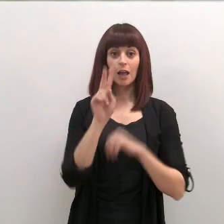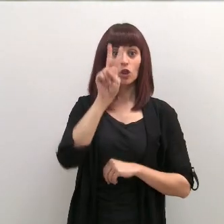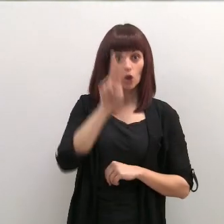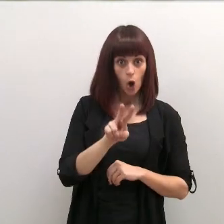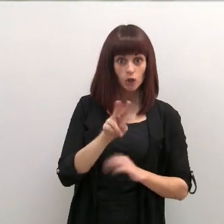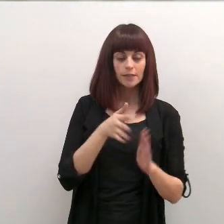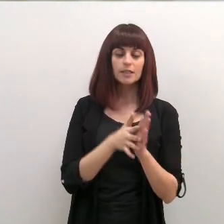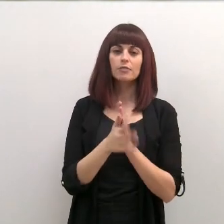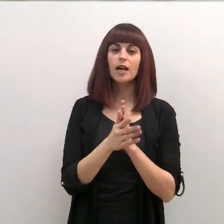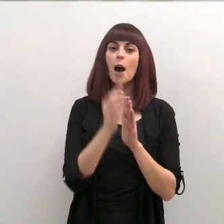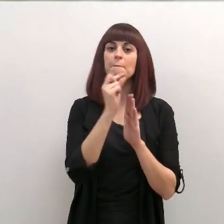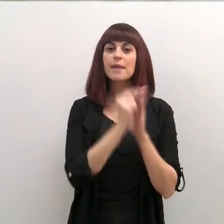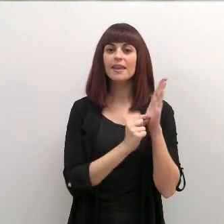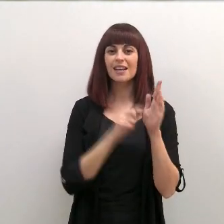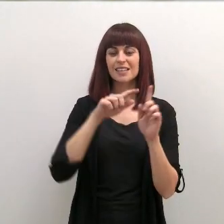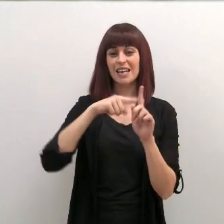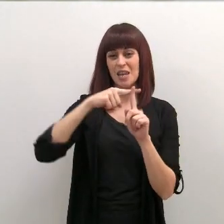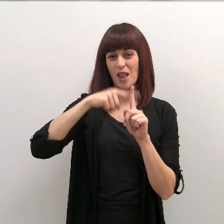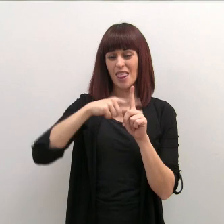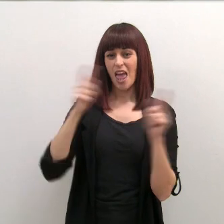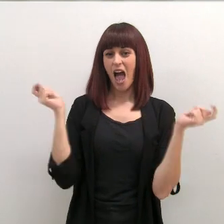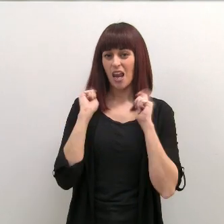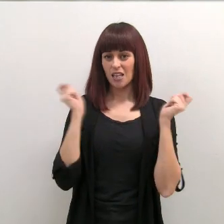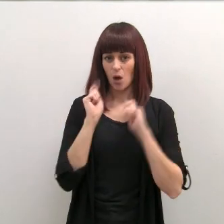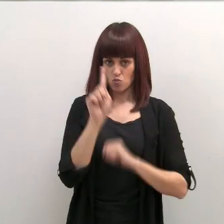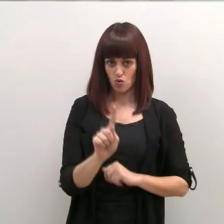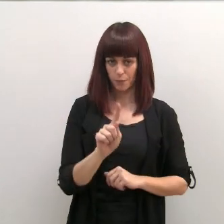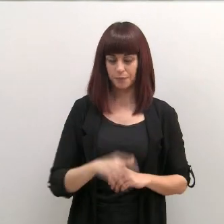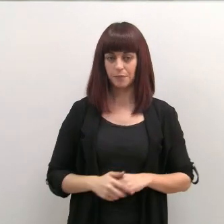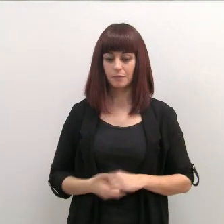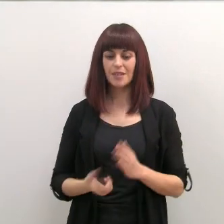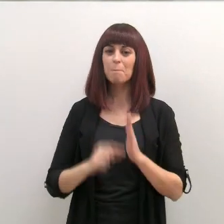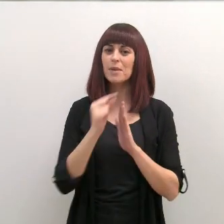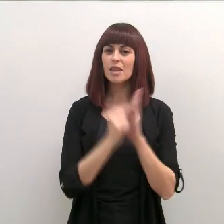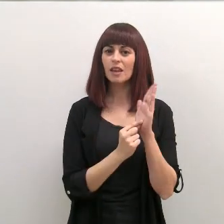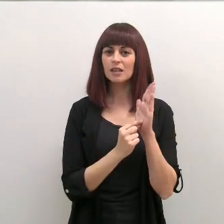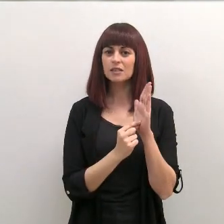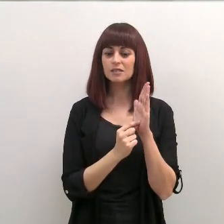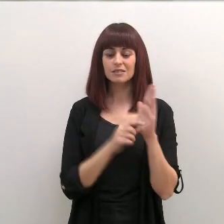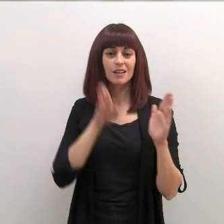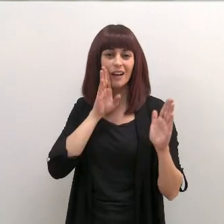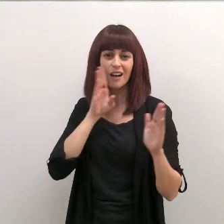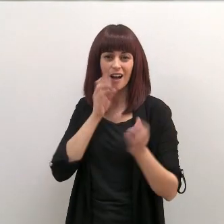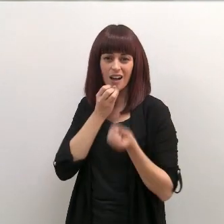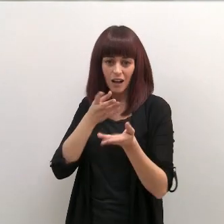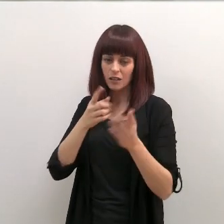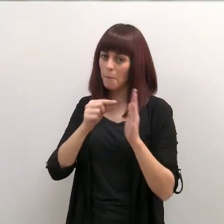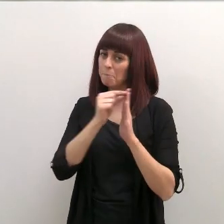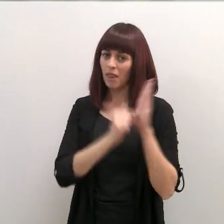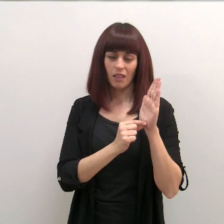medidas contempladas para el nivel de alerta muy alto. Unas medidas, como hemos comentado,